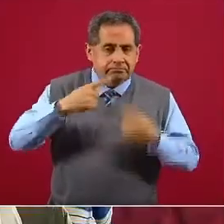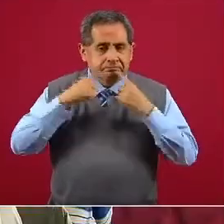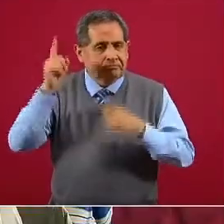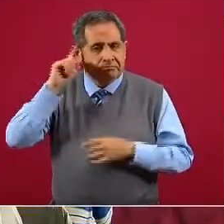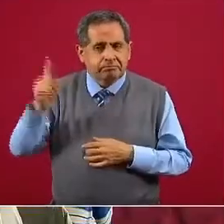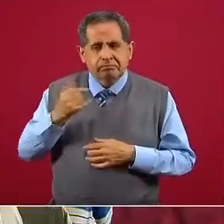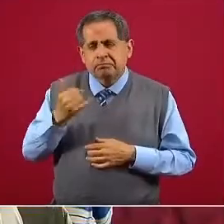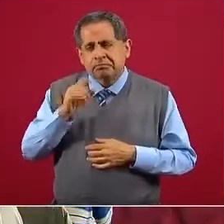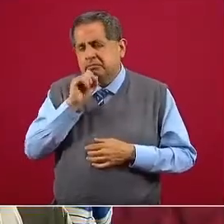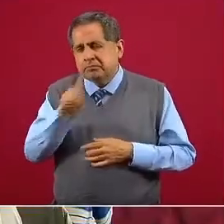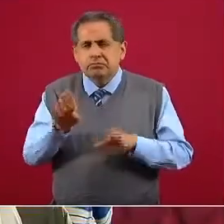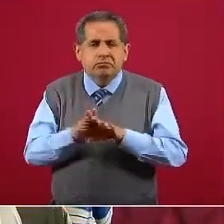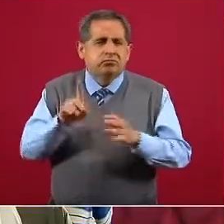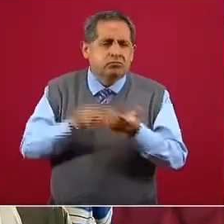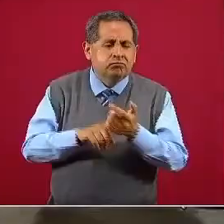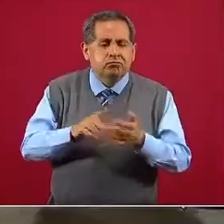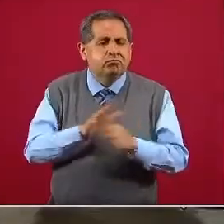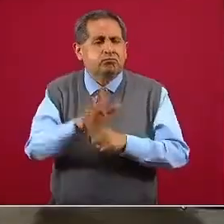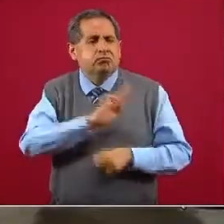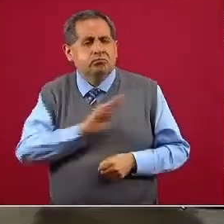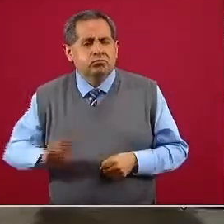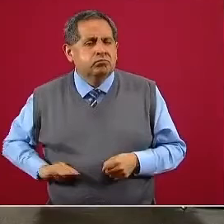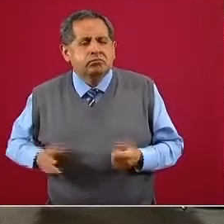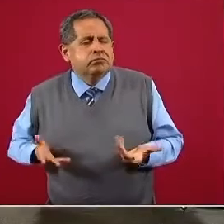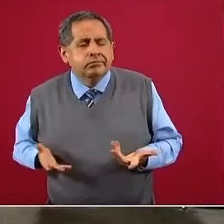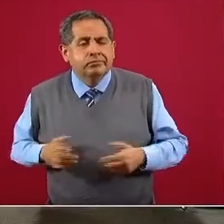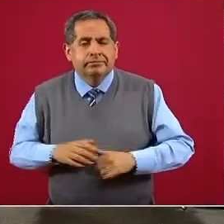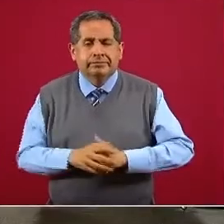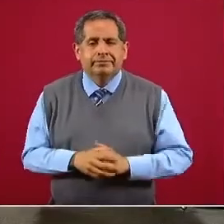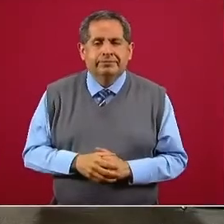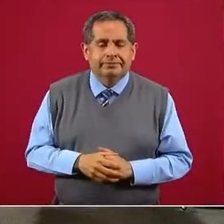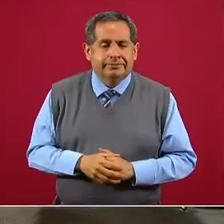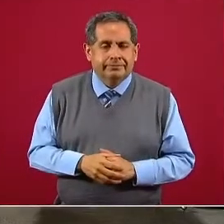y veamos específicamente también en qué municipios. La siguiente, por favor.